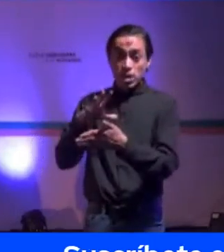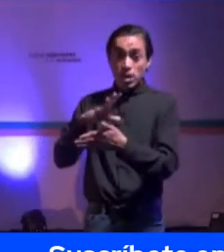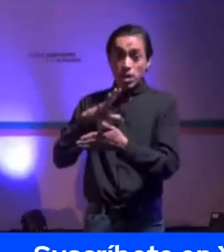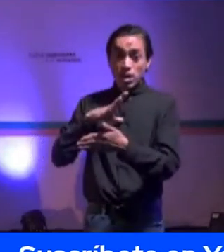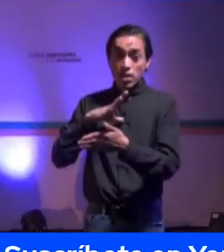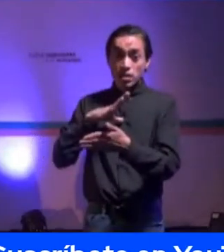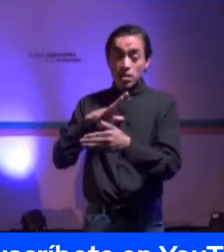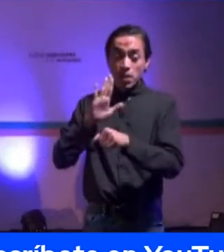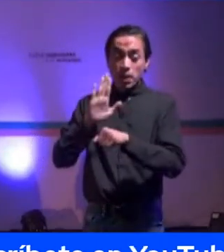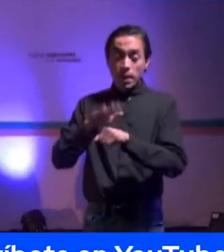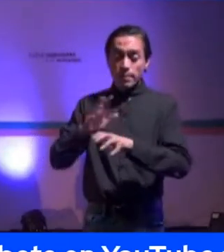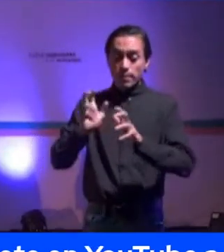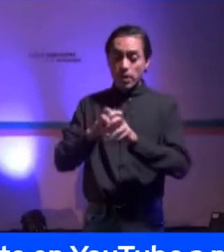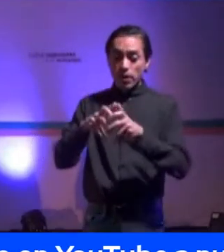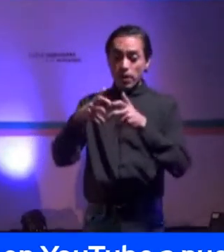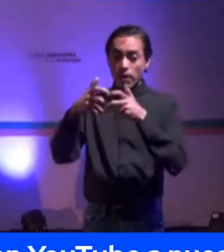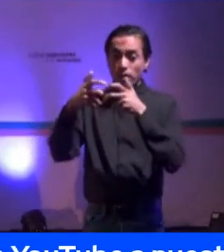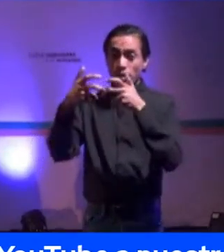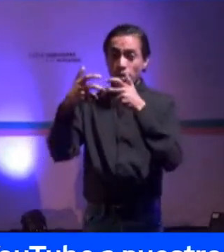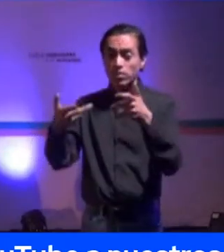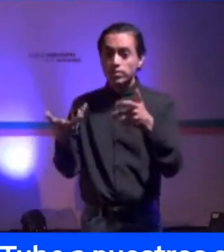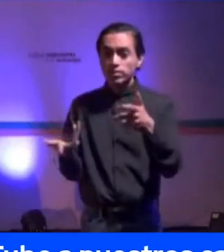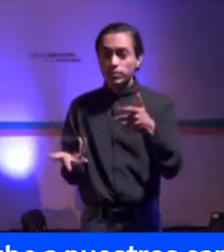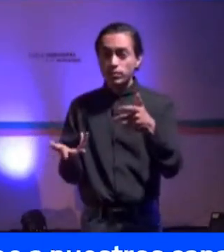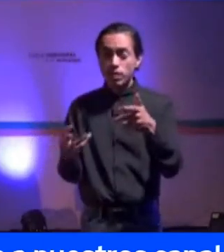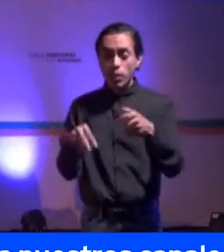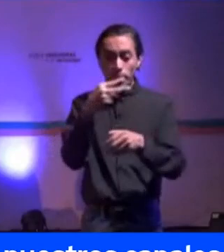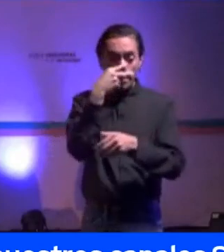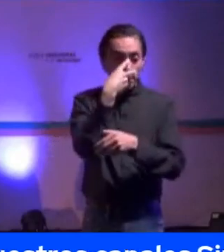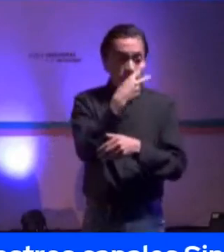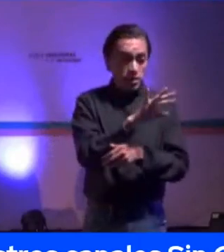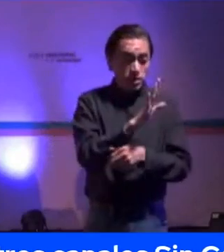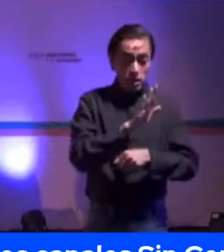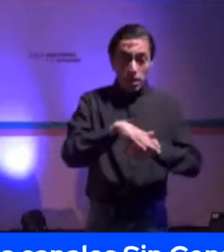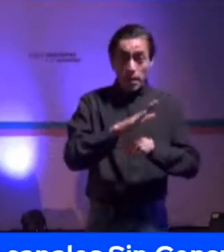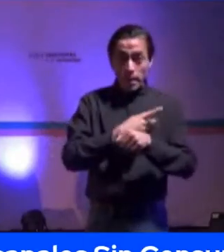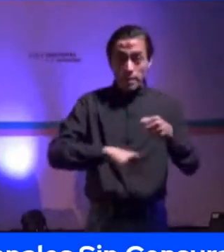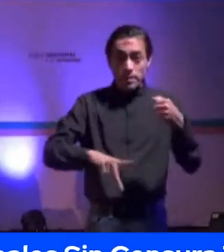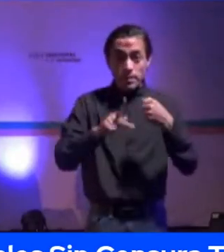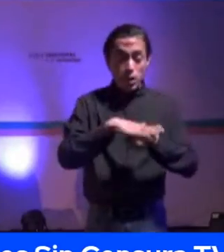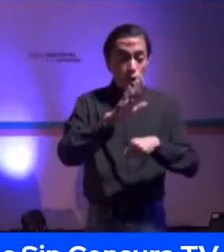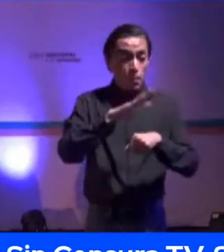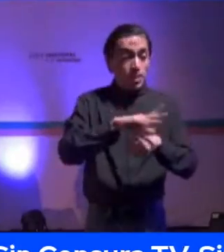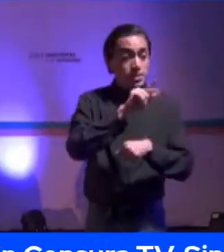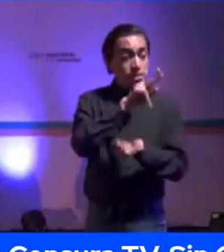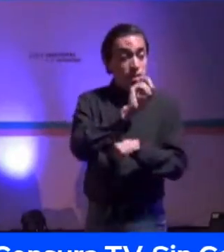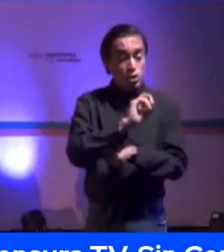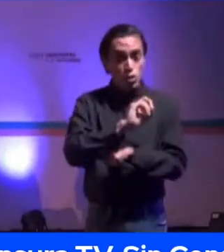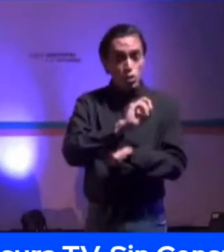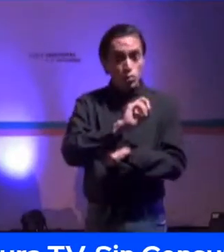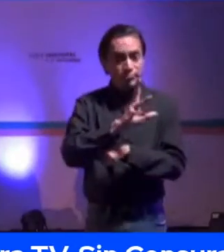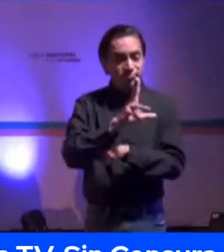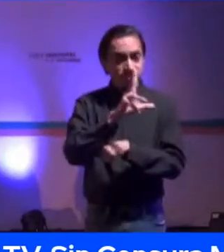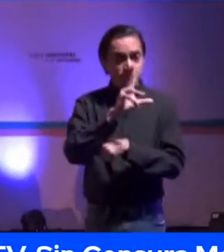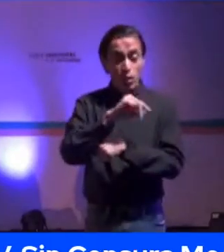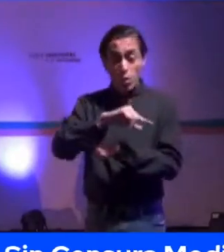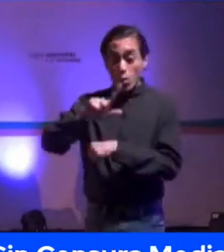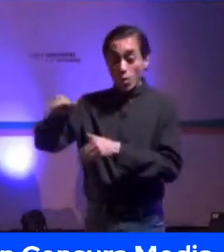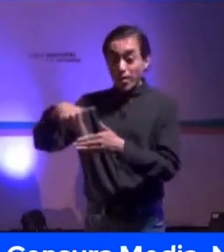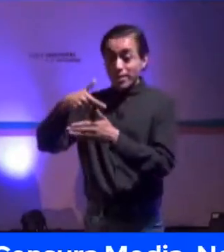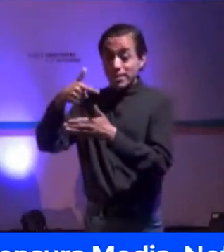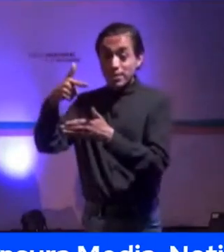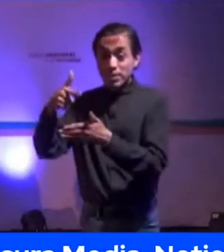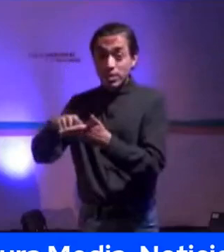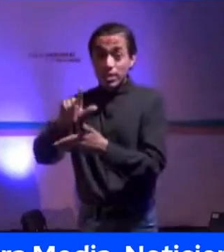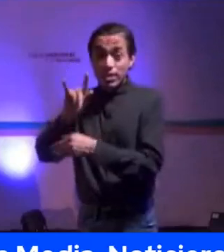del mundo. No, no quiere decir que México sea el país con más litio en el mundo. Esa es la reserva de litio más